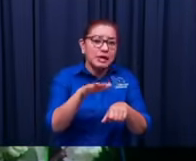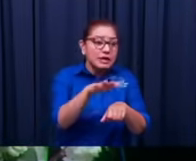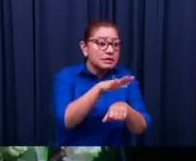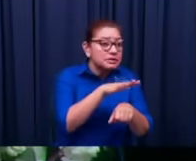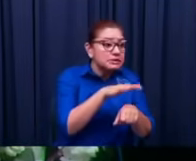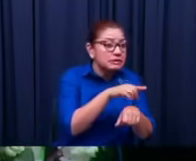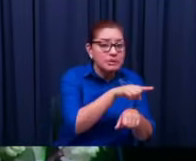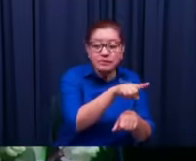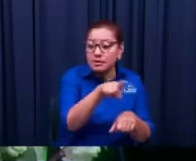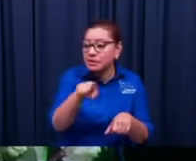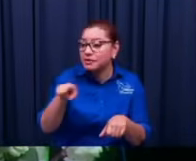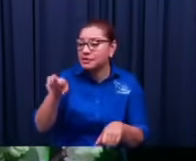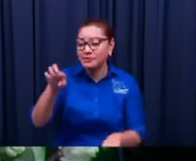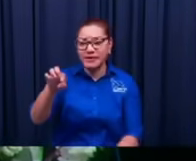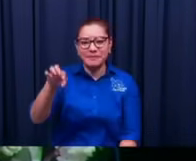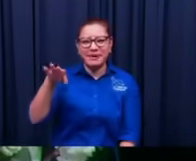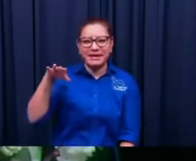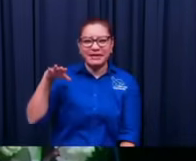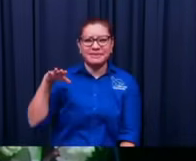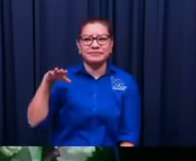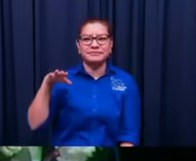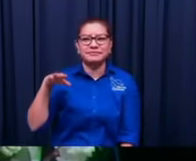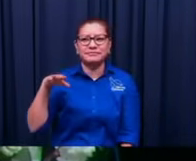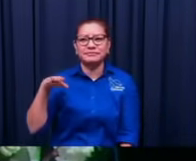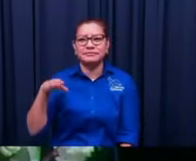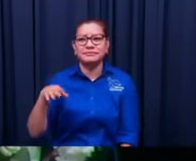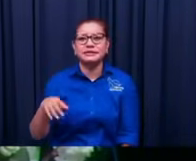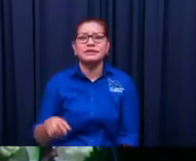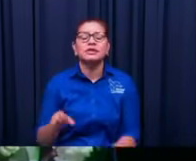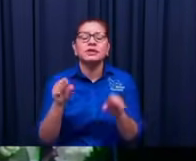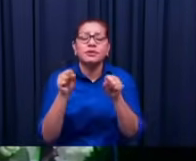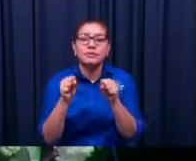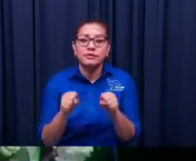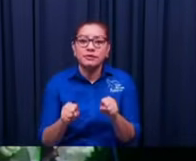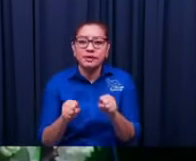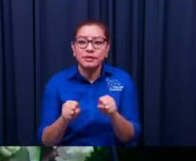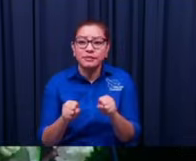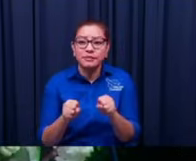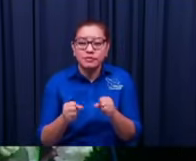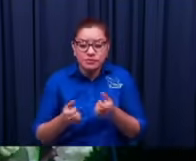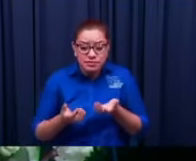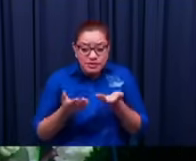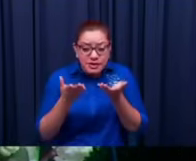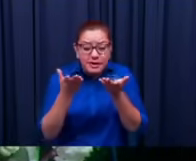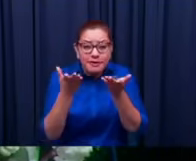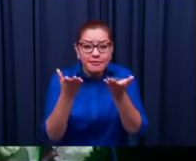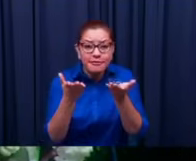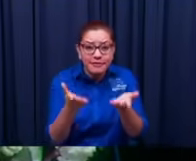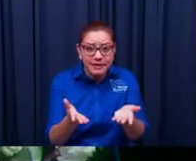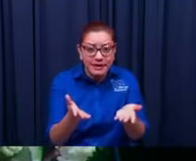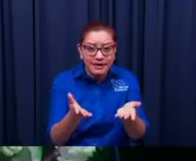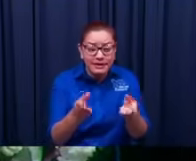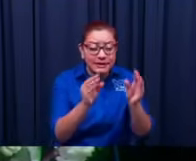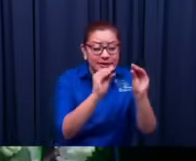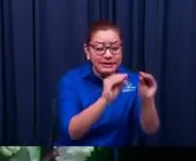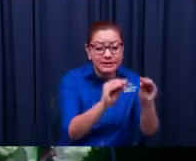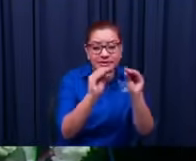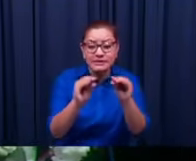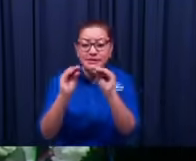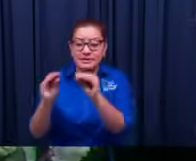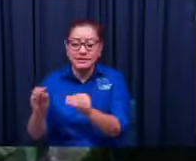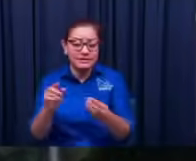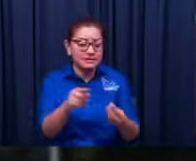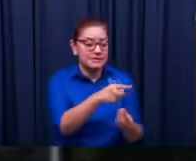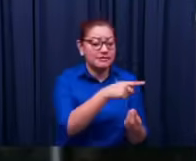he dicho eso. Entonces se trata de ministrar esa revelación sobre los matrimonios y sobre las familias.